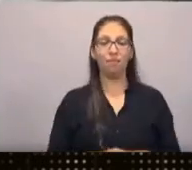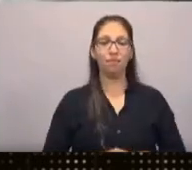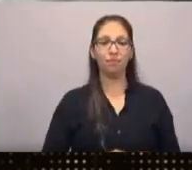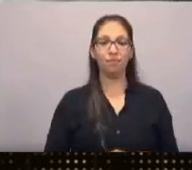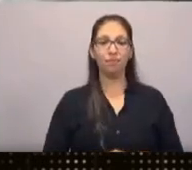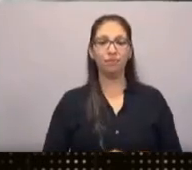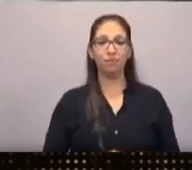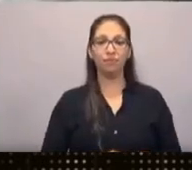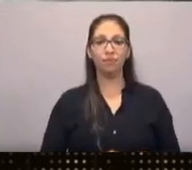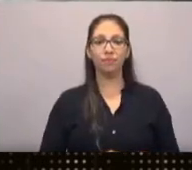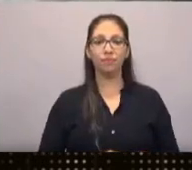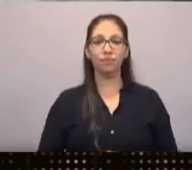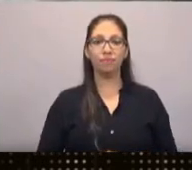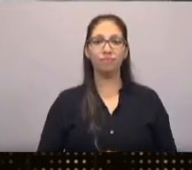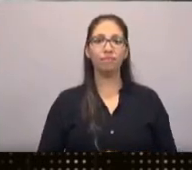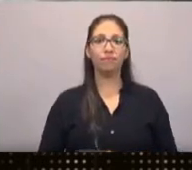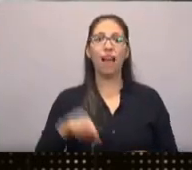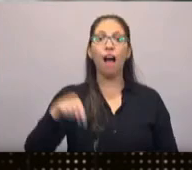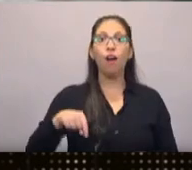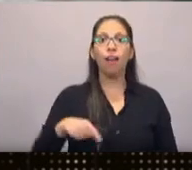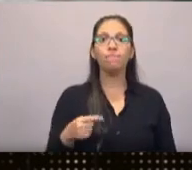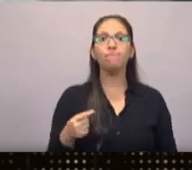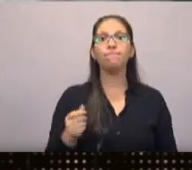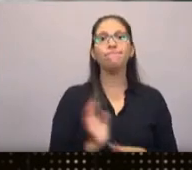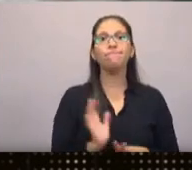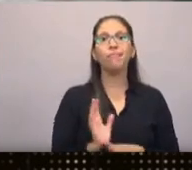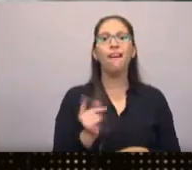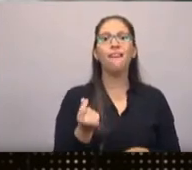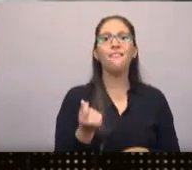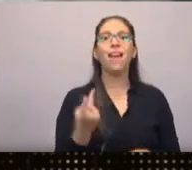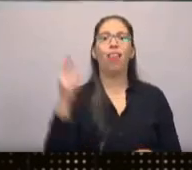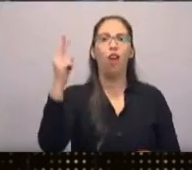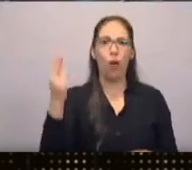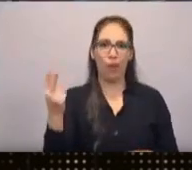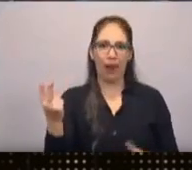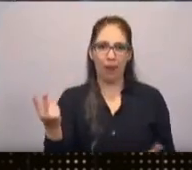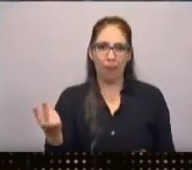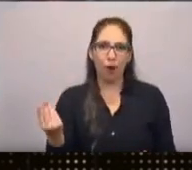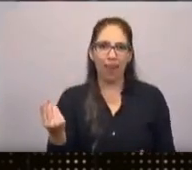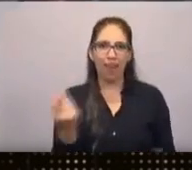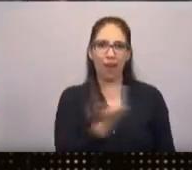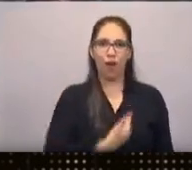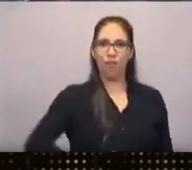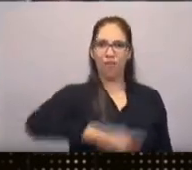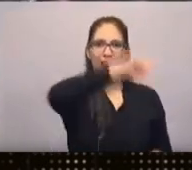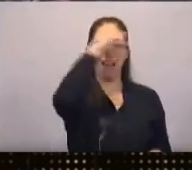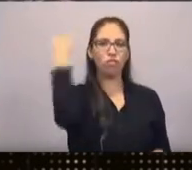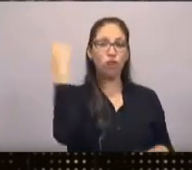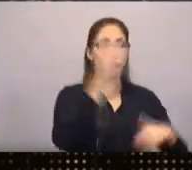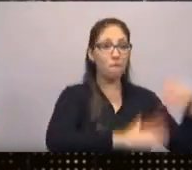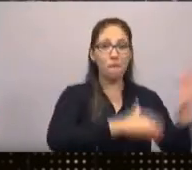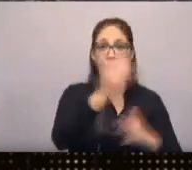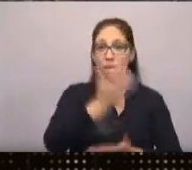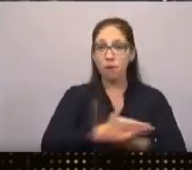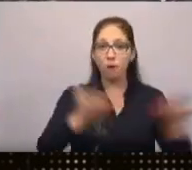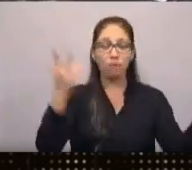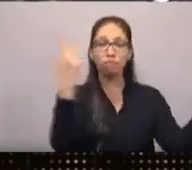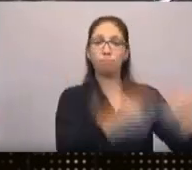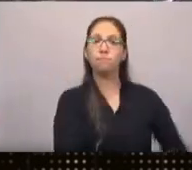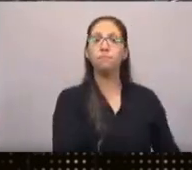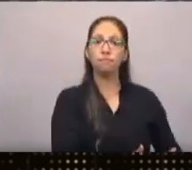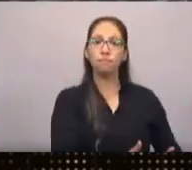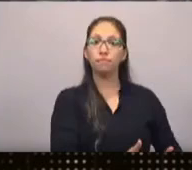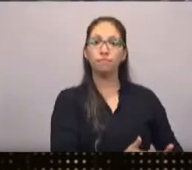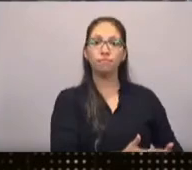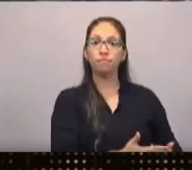una y vale porque el gobierno nacional ha cortado toda la obra pública ha